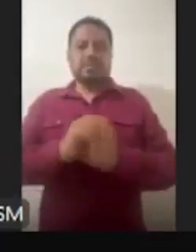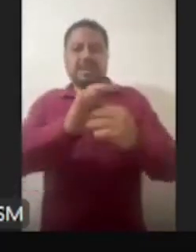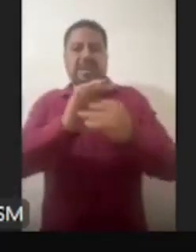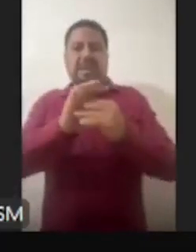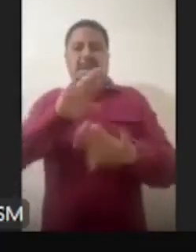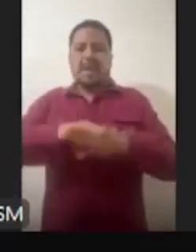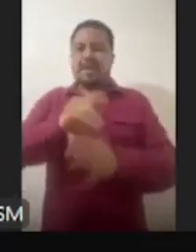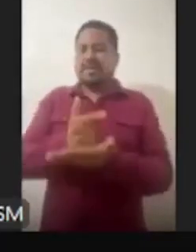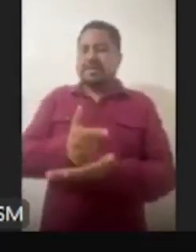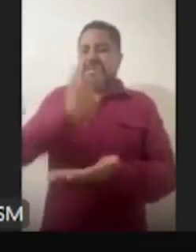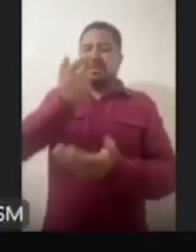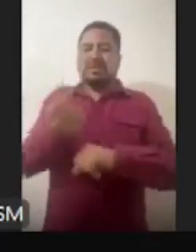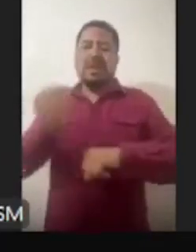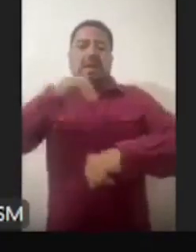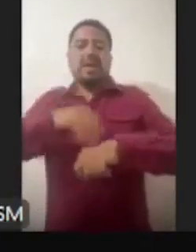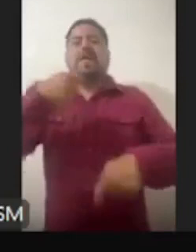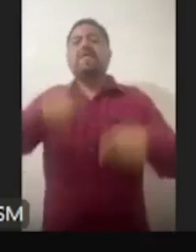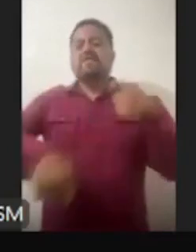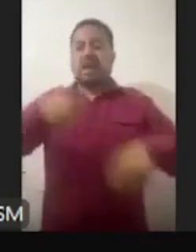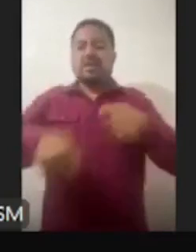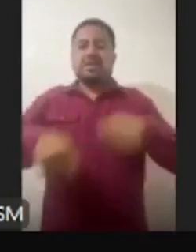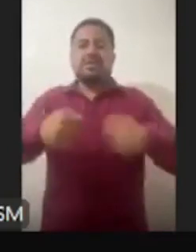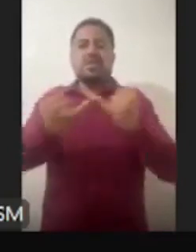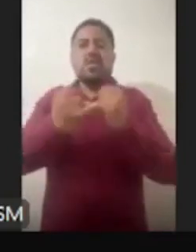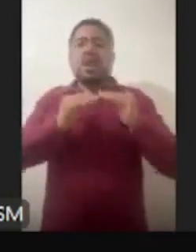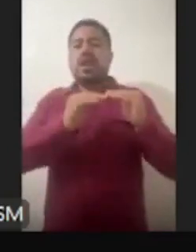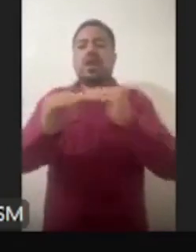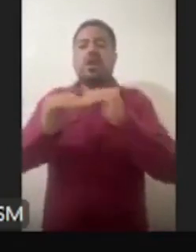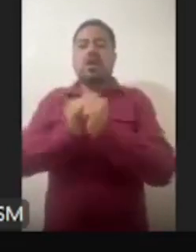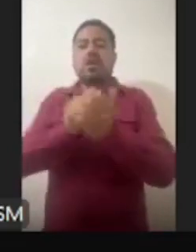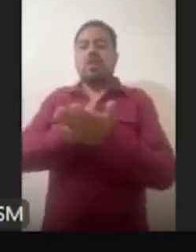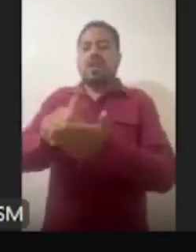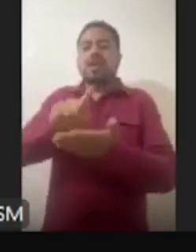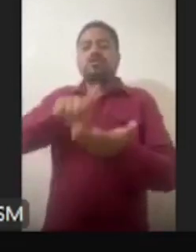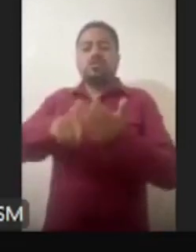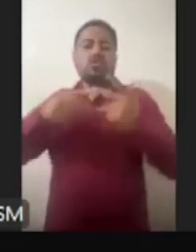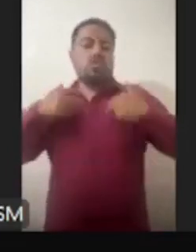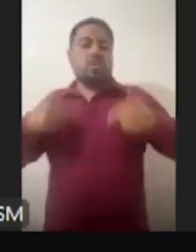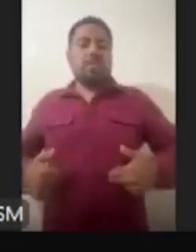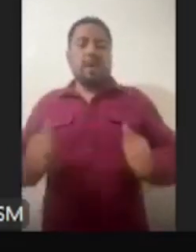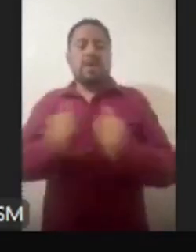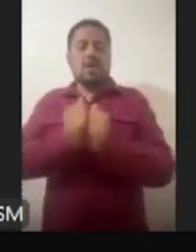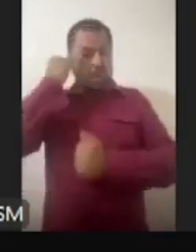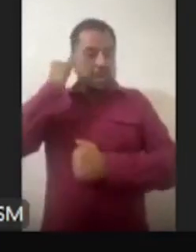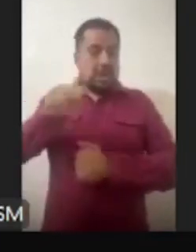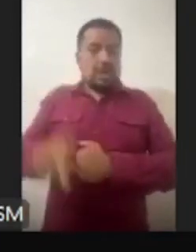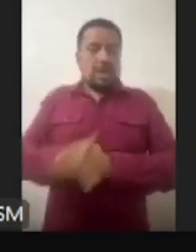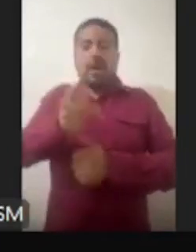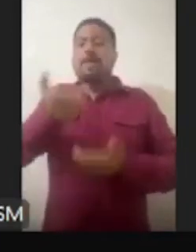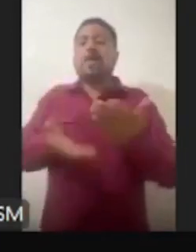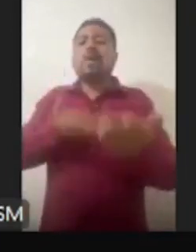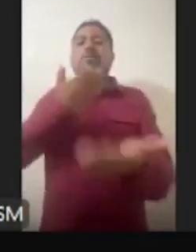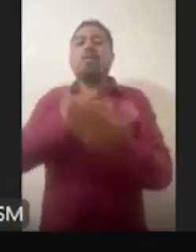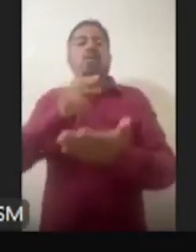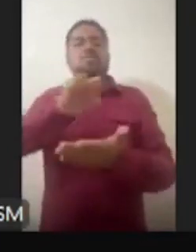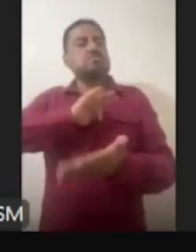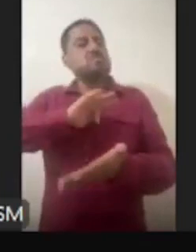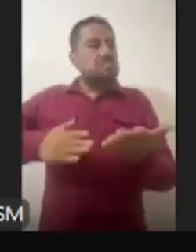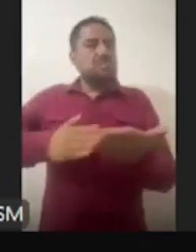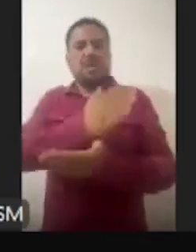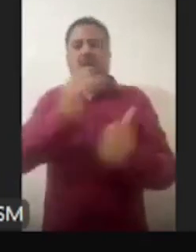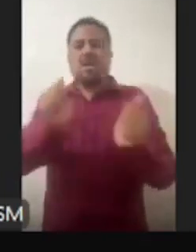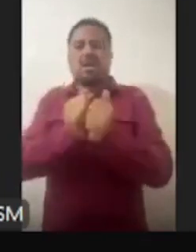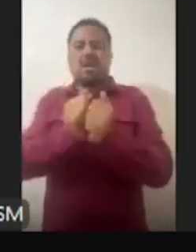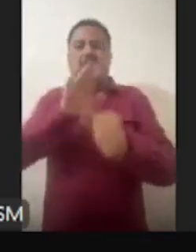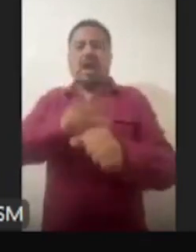y flexibilizar el principio de paridad frente a sus derechos humanos como candidatos indígenas, se propone declararlo infundado, en virtud de que las acciones afirmativas